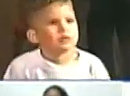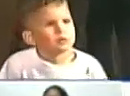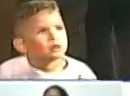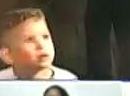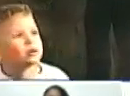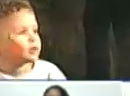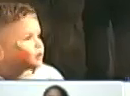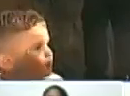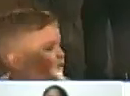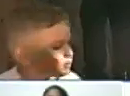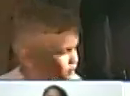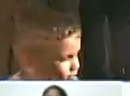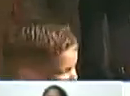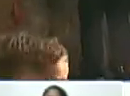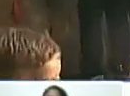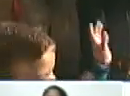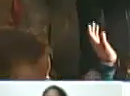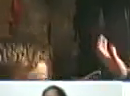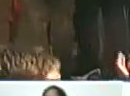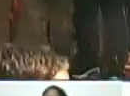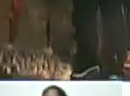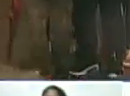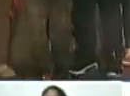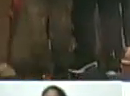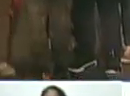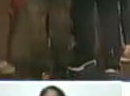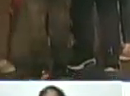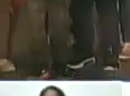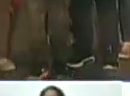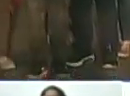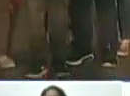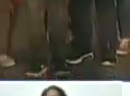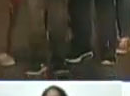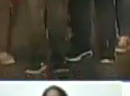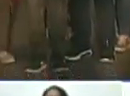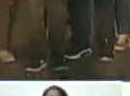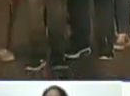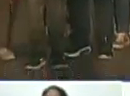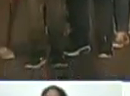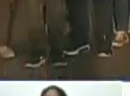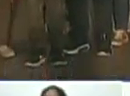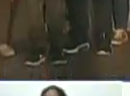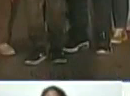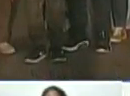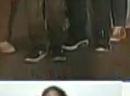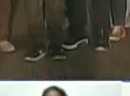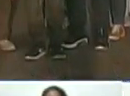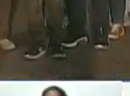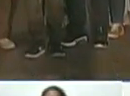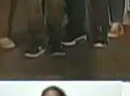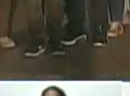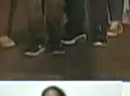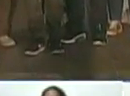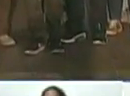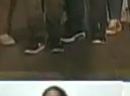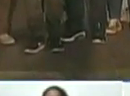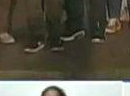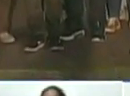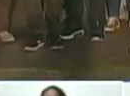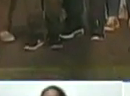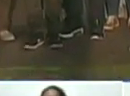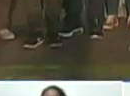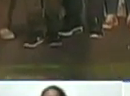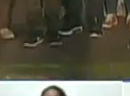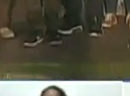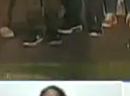Jesús nos daba reflexiones de esa juventud que ha asumido el liderazgo de sus comunidades.